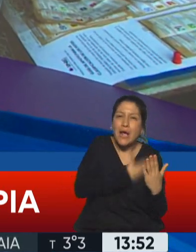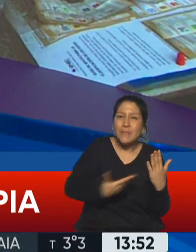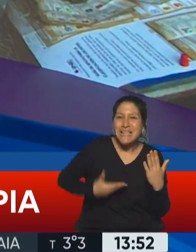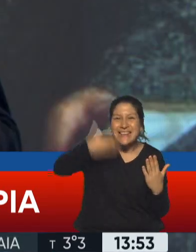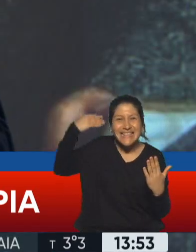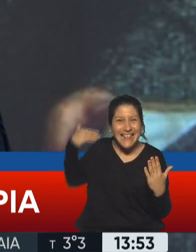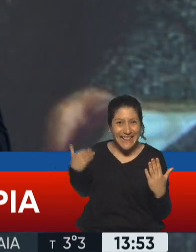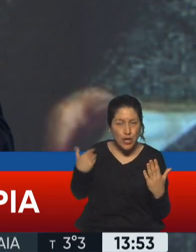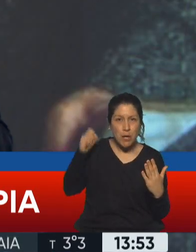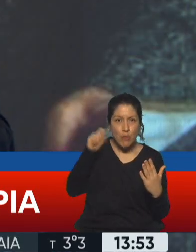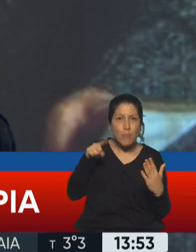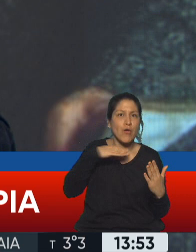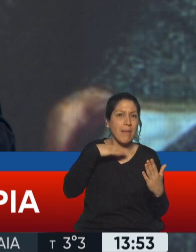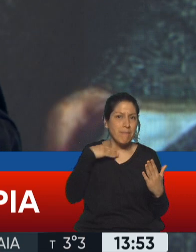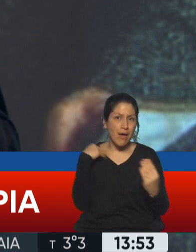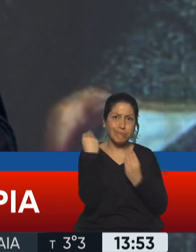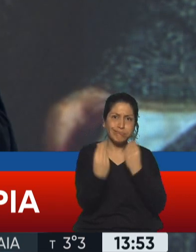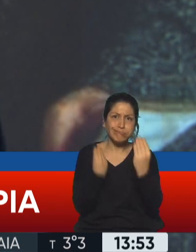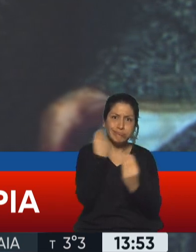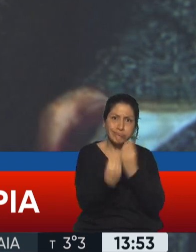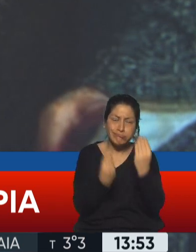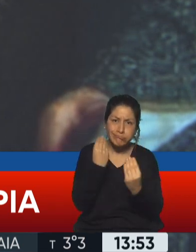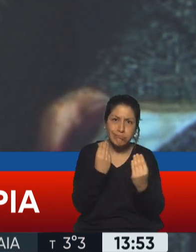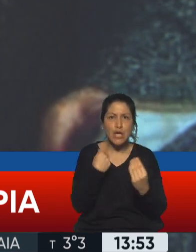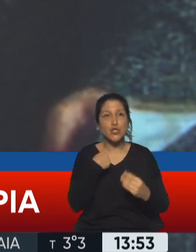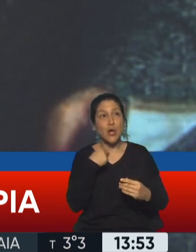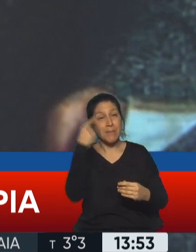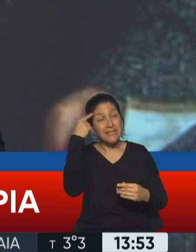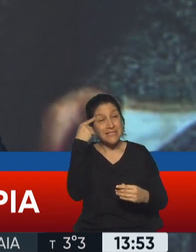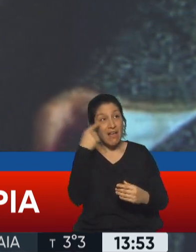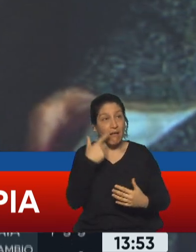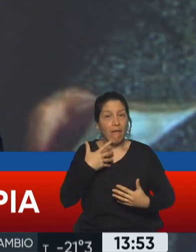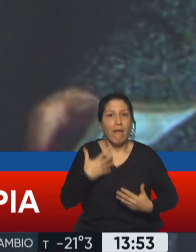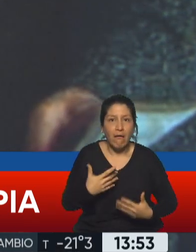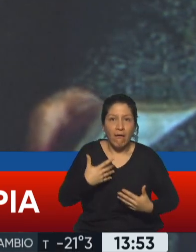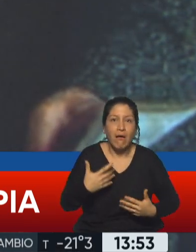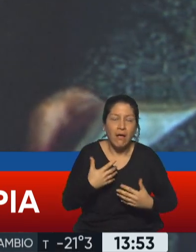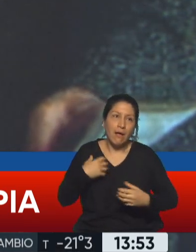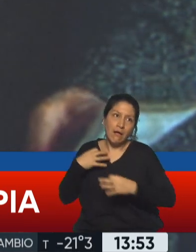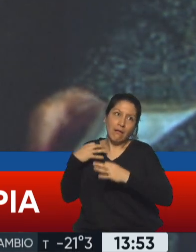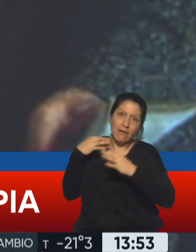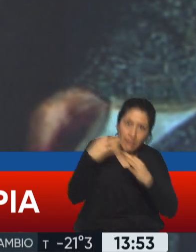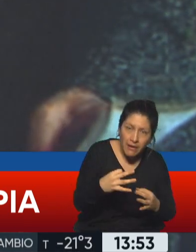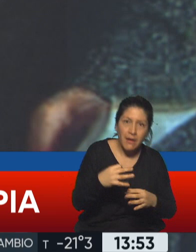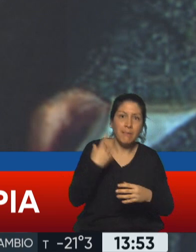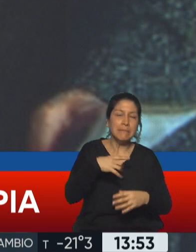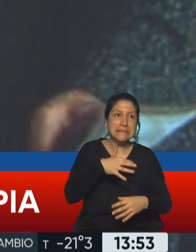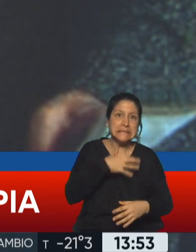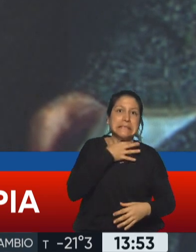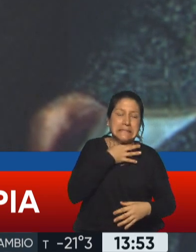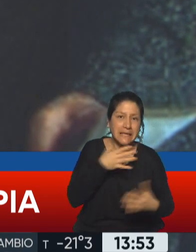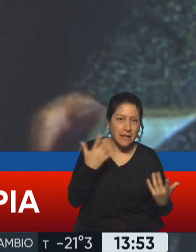México, que llegaron, iba a decir escupiendo sangre, pero es un poco exagerada la metáfora, pero llegaron con la soga al cuello, llegaron